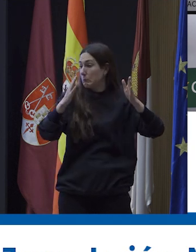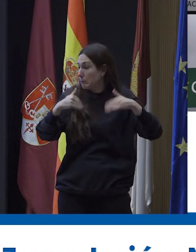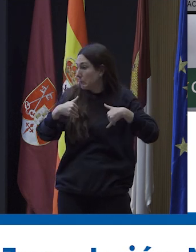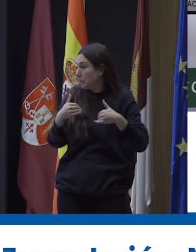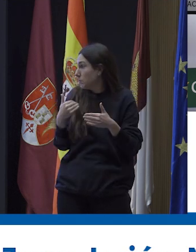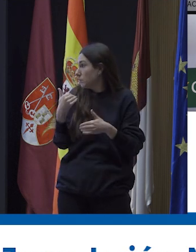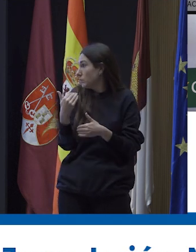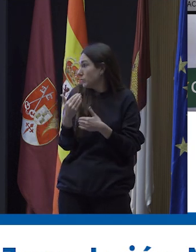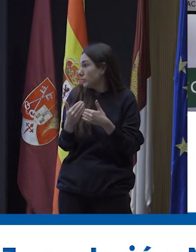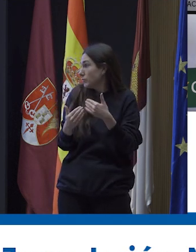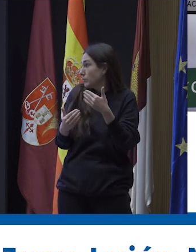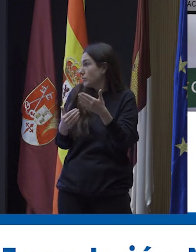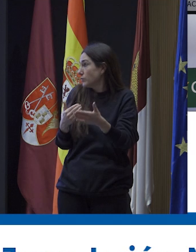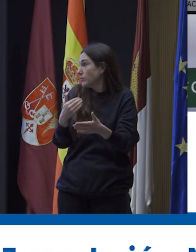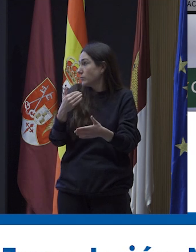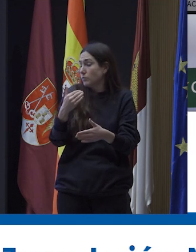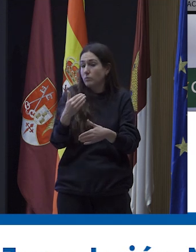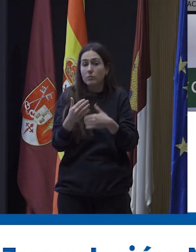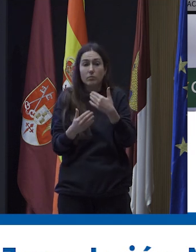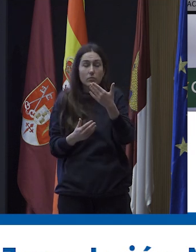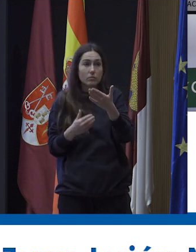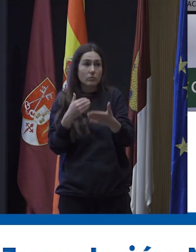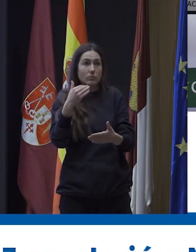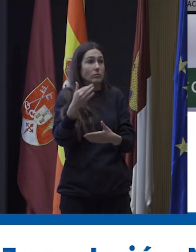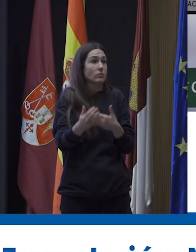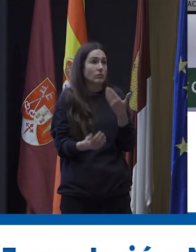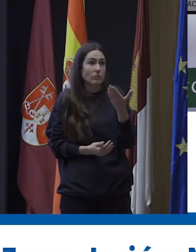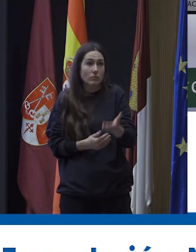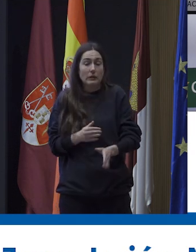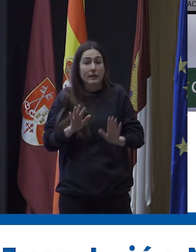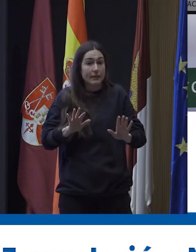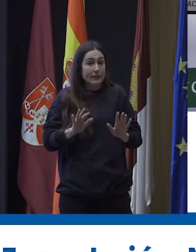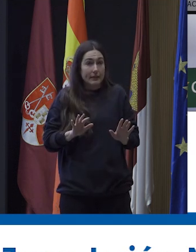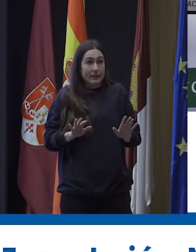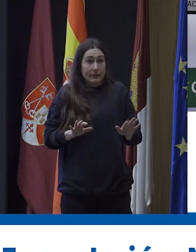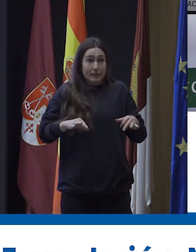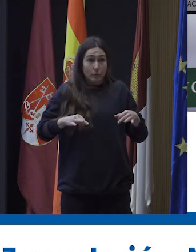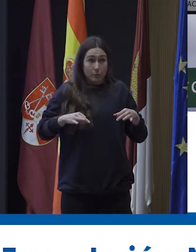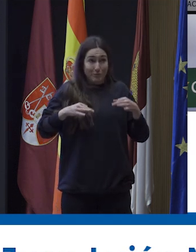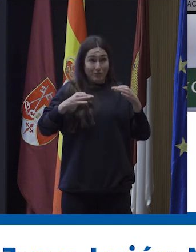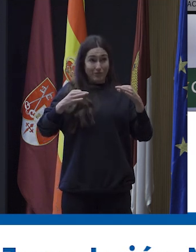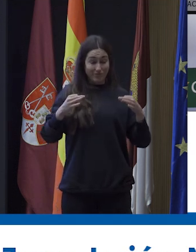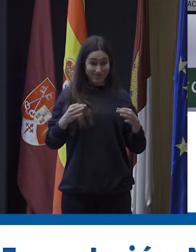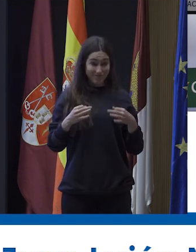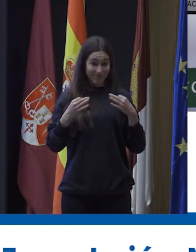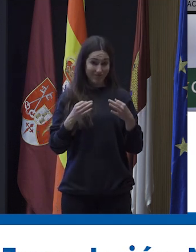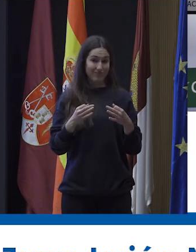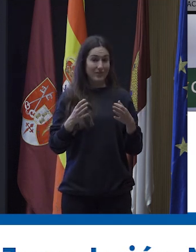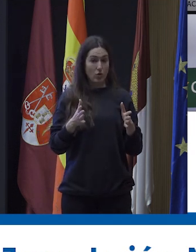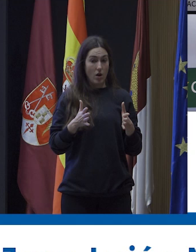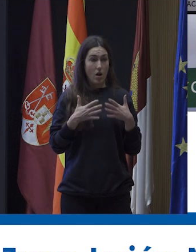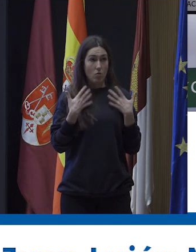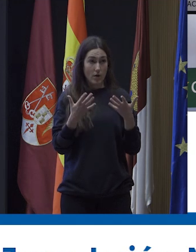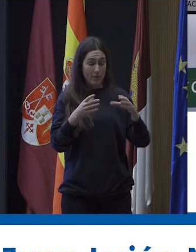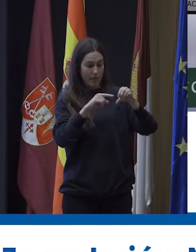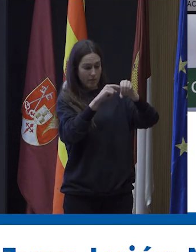muy gradual, a lo mejor ni siquiera eso. Pero no siempre sucede así, sino que en ocasiones tenemos que la